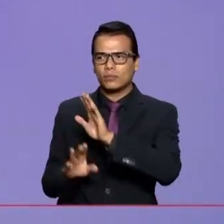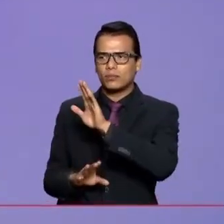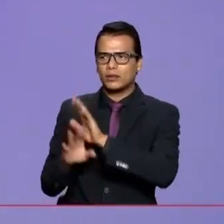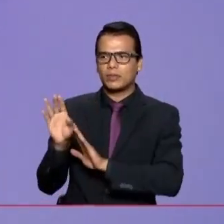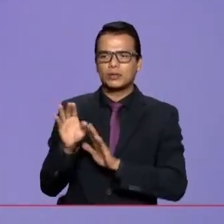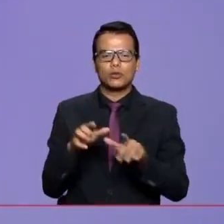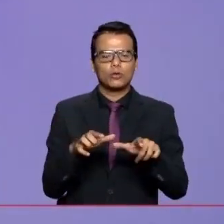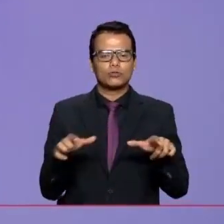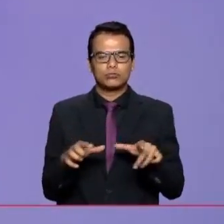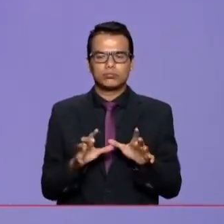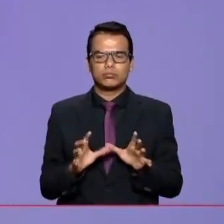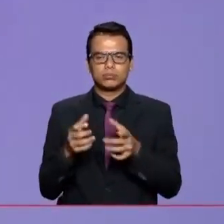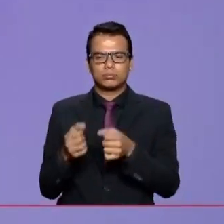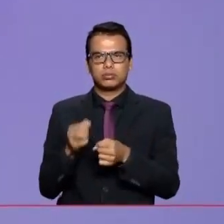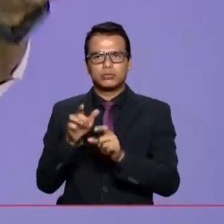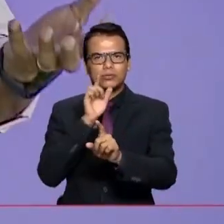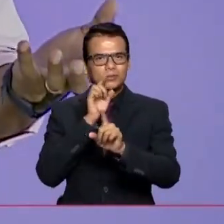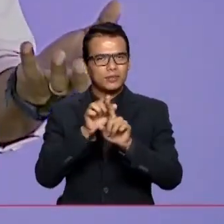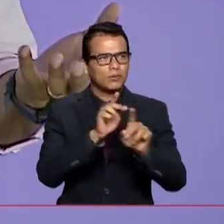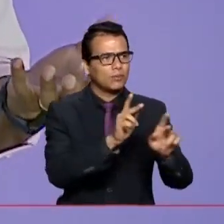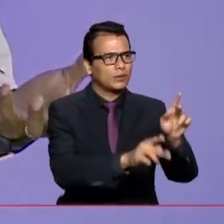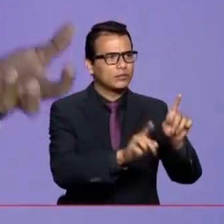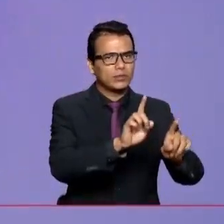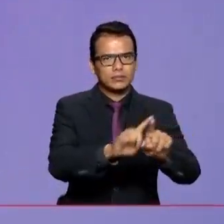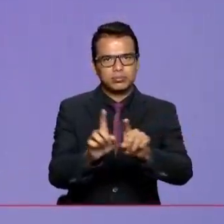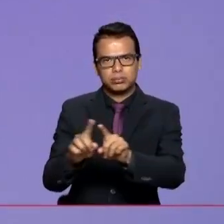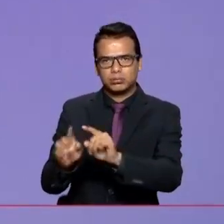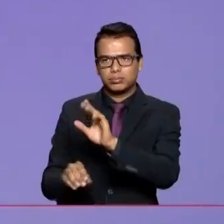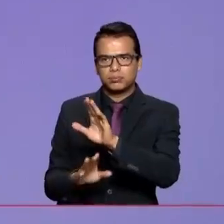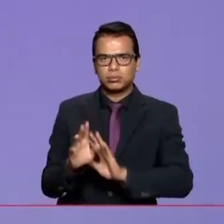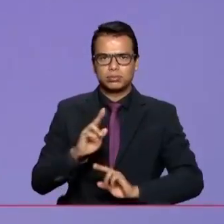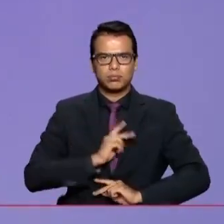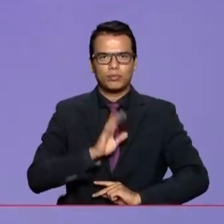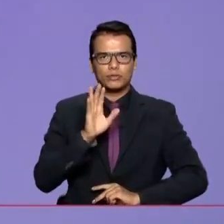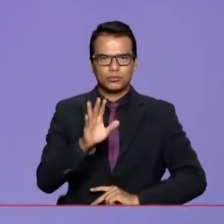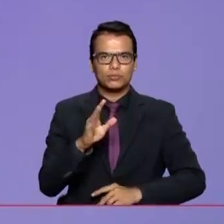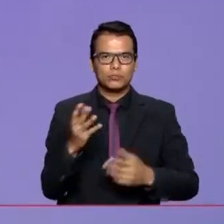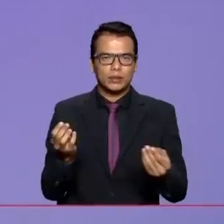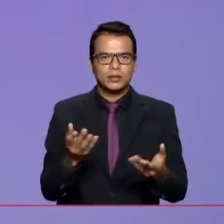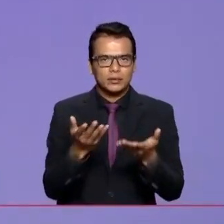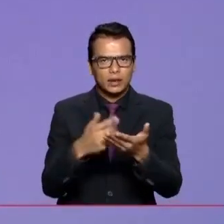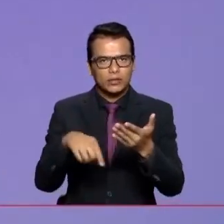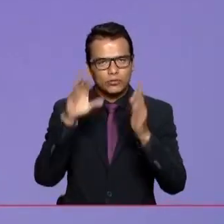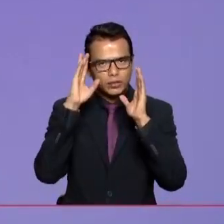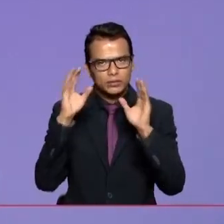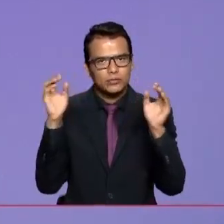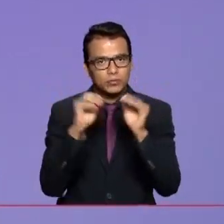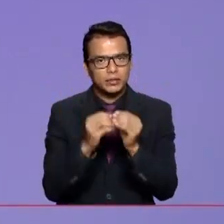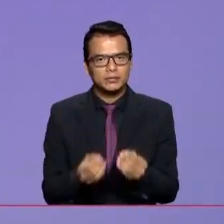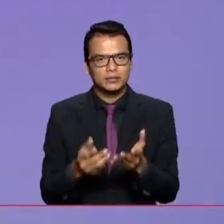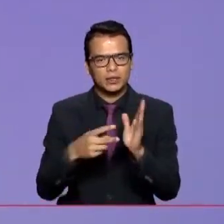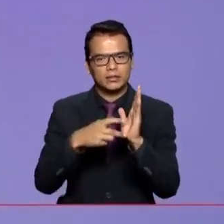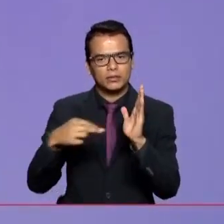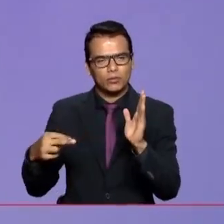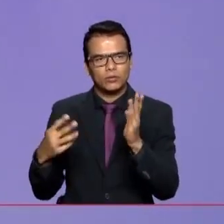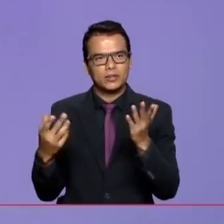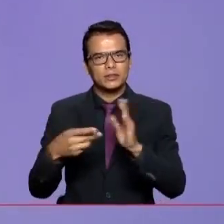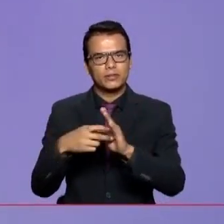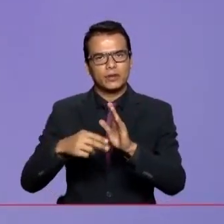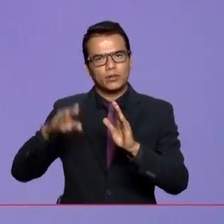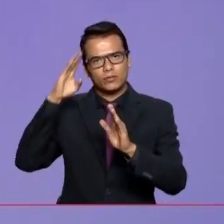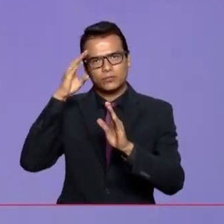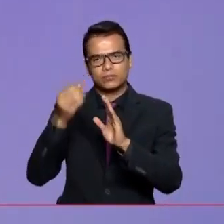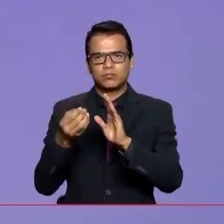atender especialmente a esa economía popular y conectarla con la tecnología, conectarla con el futuro, conectarla con